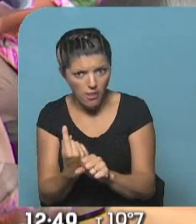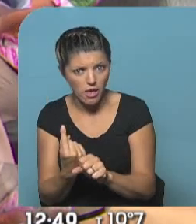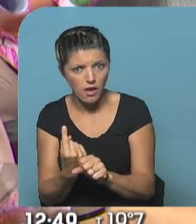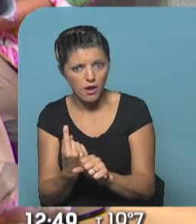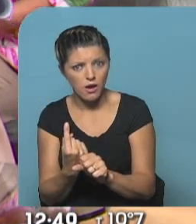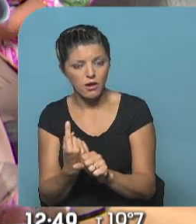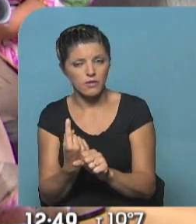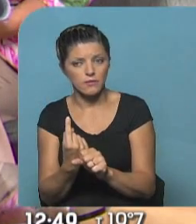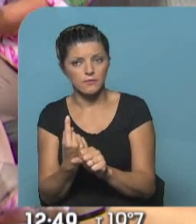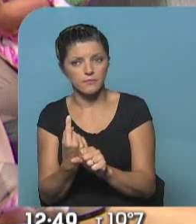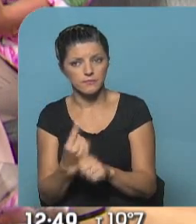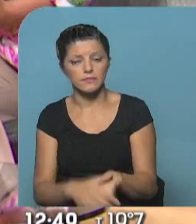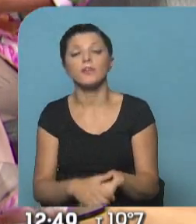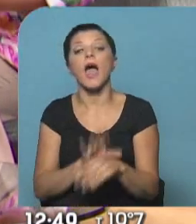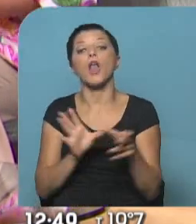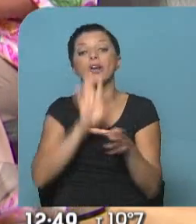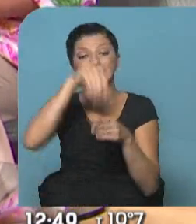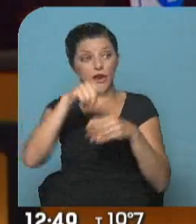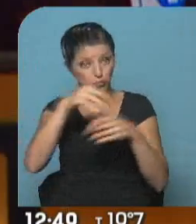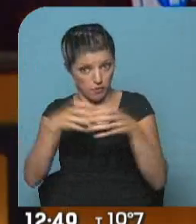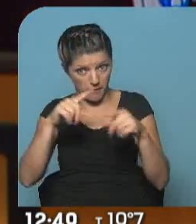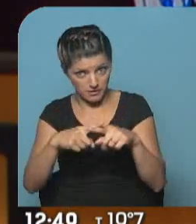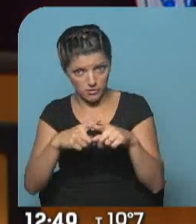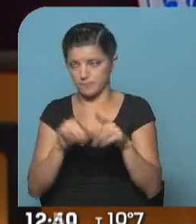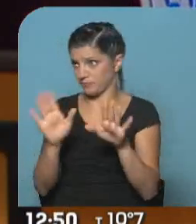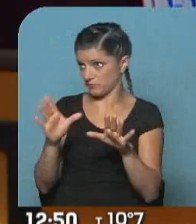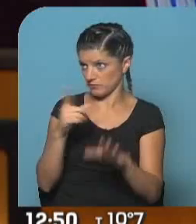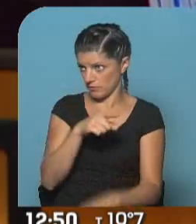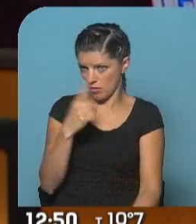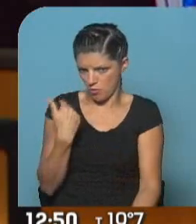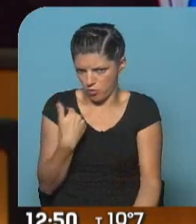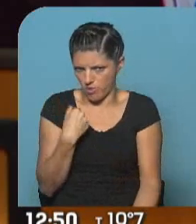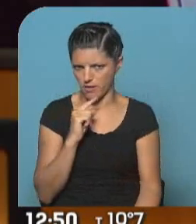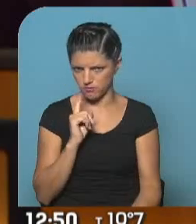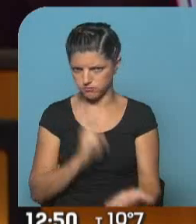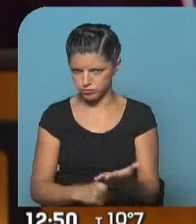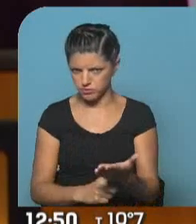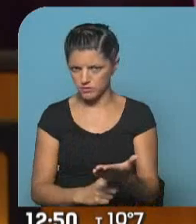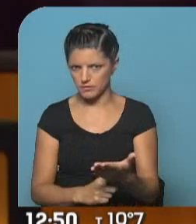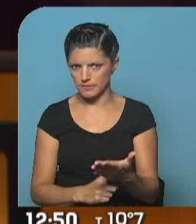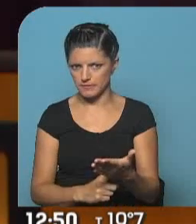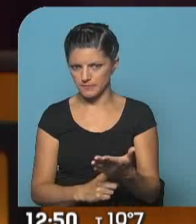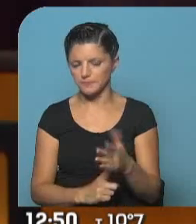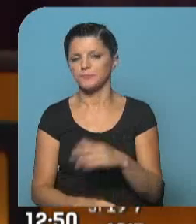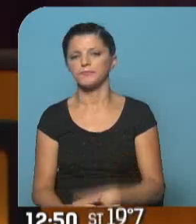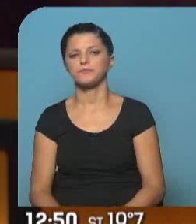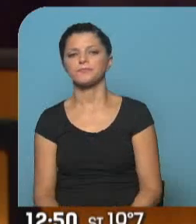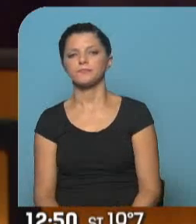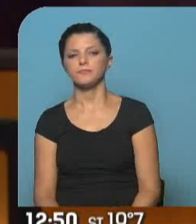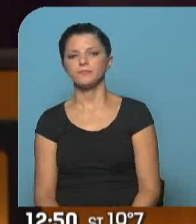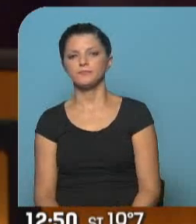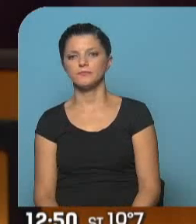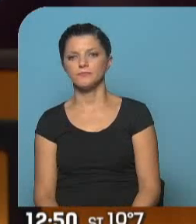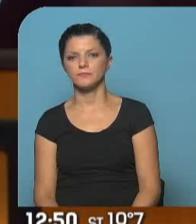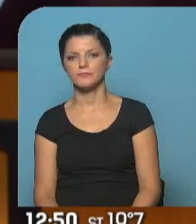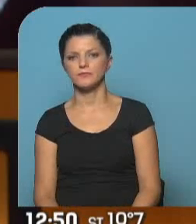a los miembros del partido después esto, ¿no? Bueno, él podría tomar la decisión. Él podría tomar la decisión. Lo que él se da, en primer lugar, es una decisión que va